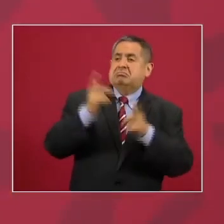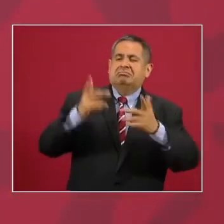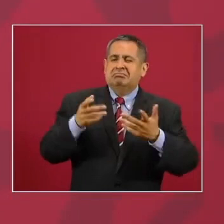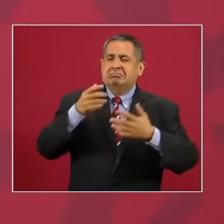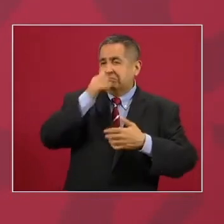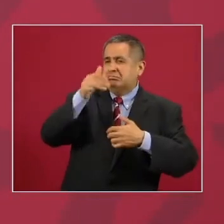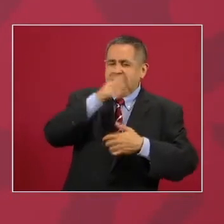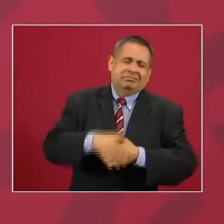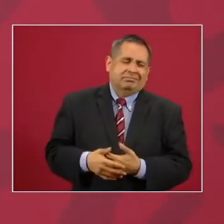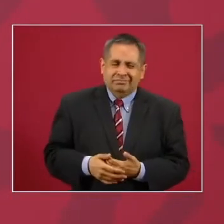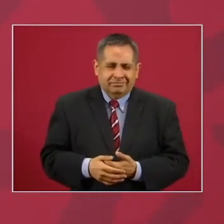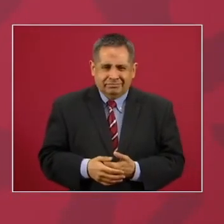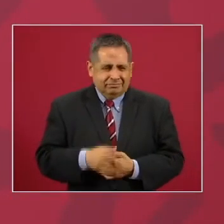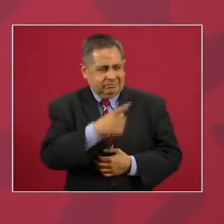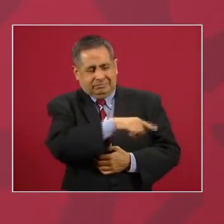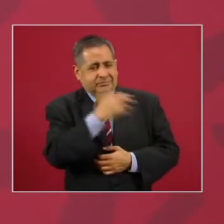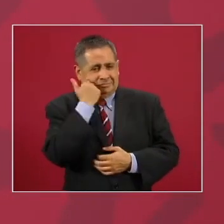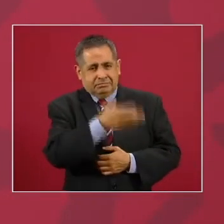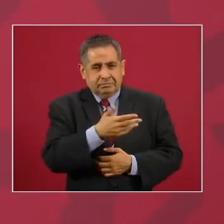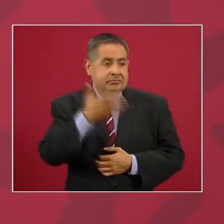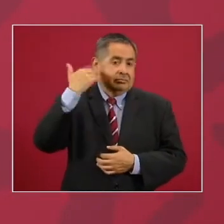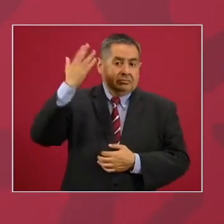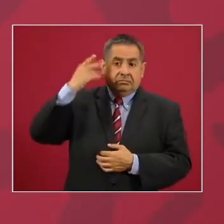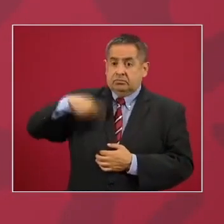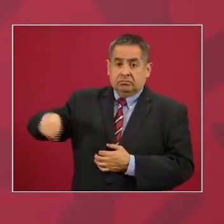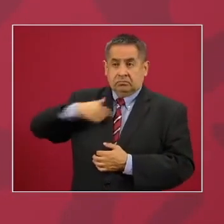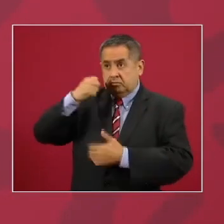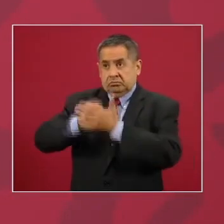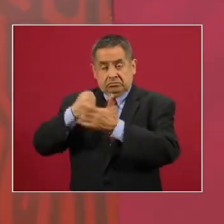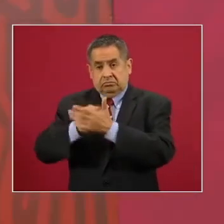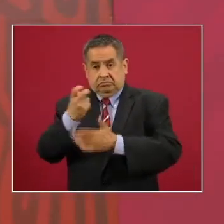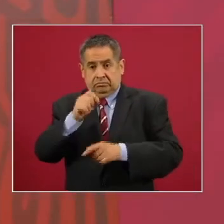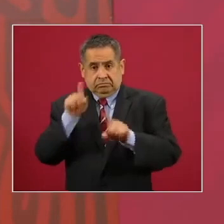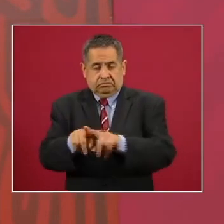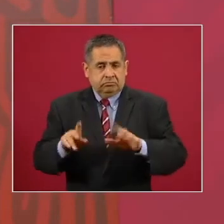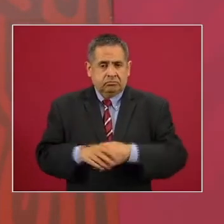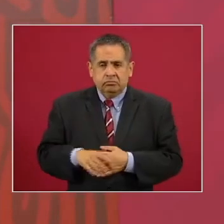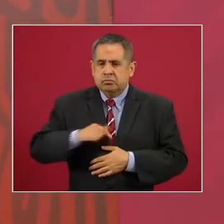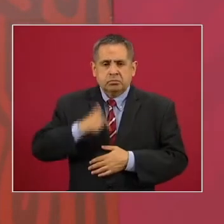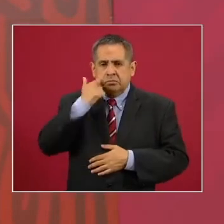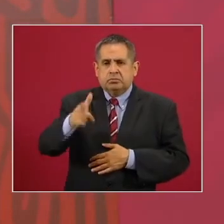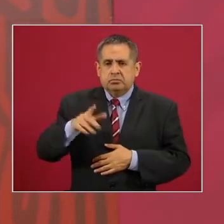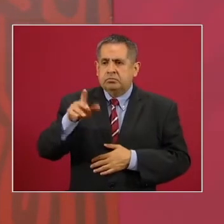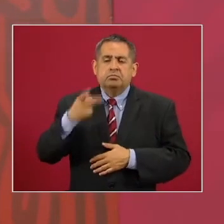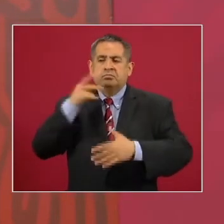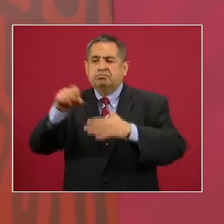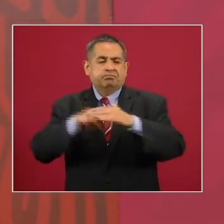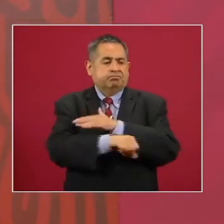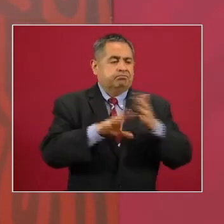en ese contexto y a ver cómo lo ven. Nosotros no queremos tener presos